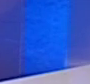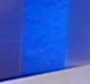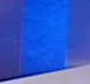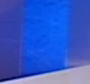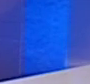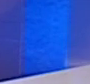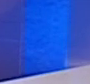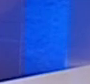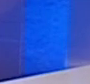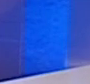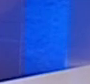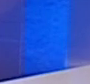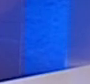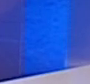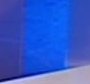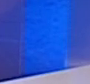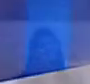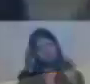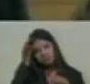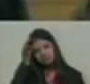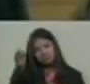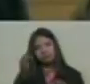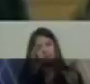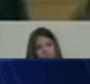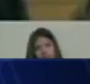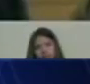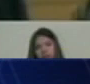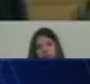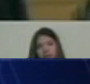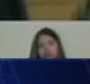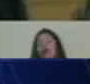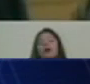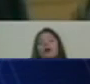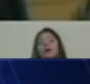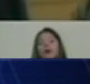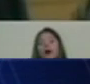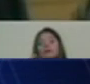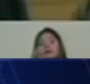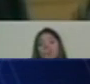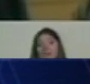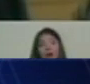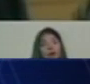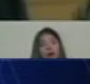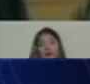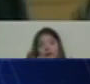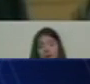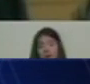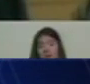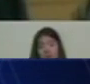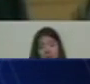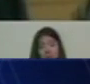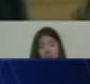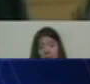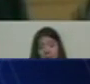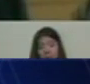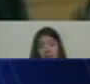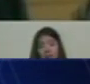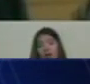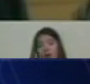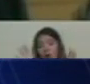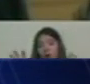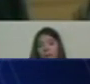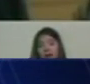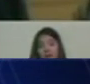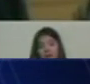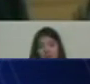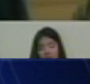politizado sobre los derechos humanos. En su intervención en la 36ª sesión del Consejo de Derechos Humanos de la ONU en Ginebra, Arreaza